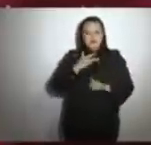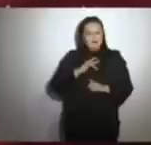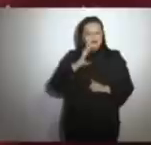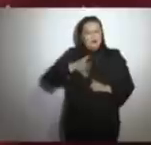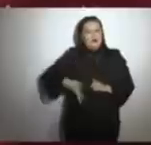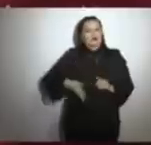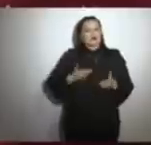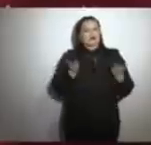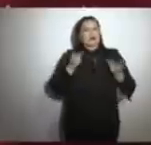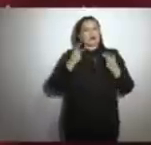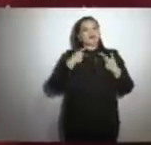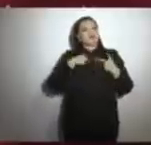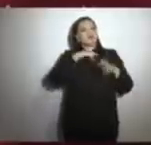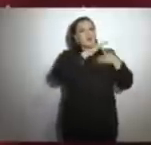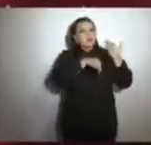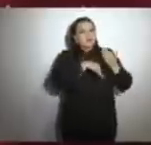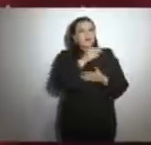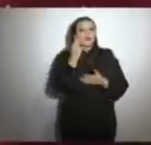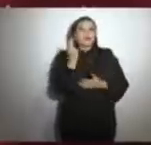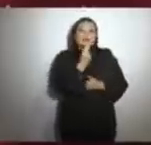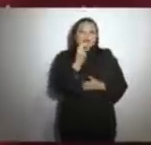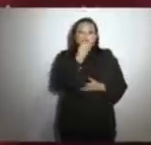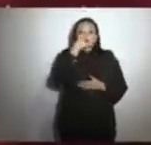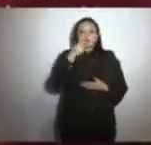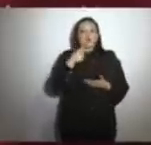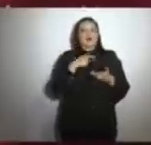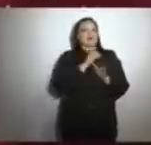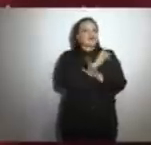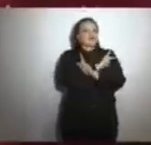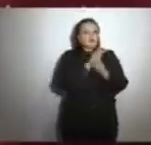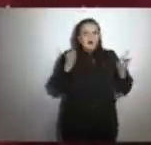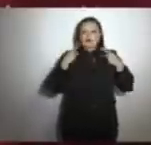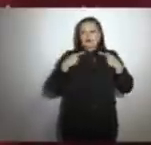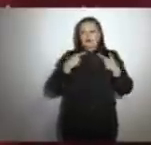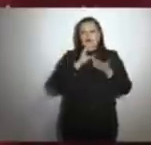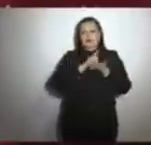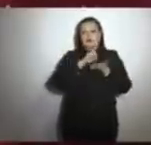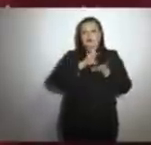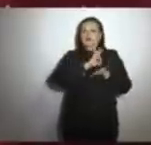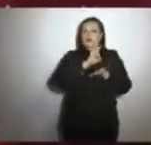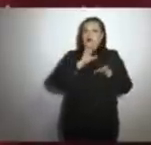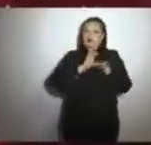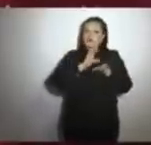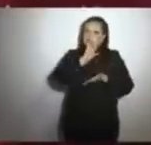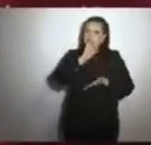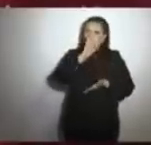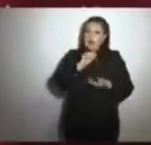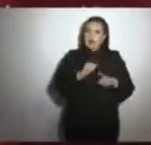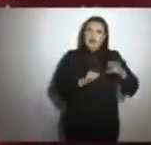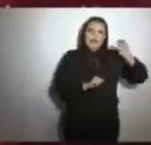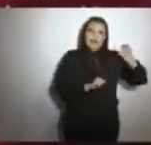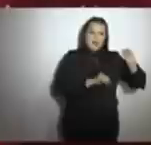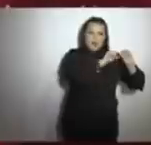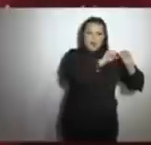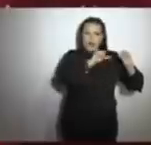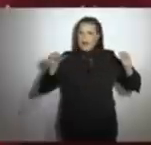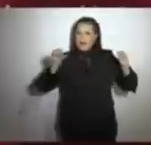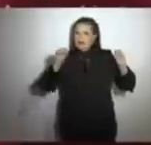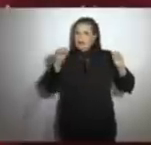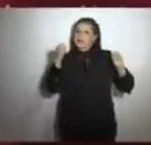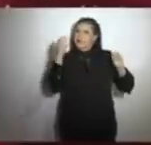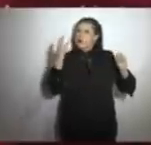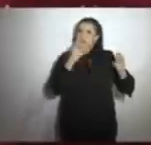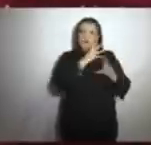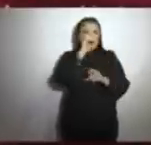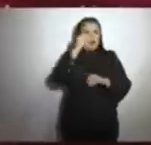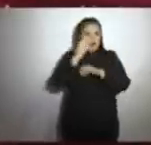pero necesitábamos llegar a que esta pensión fuera para todos, y de 0 a 64 años. Lo